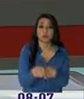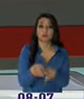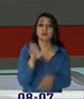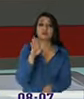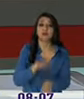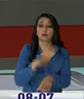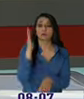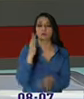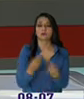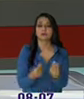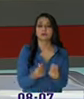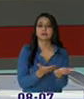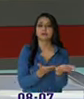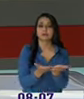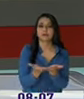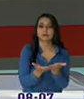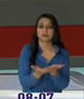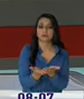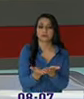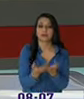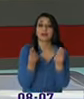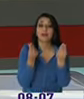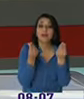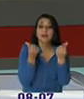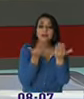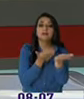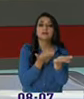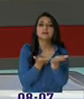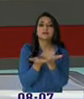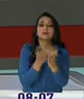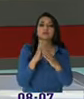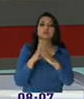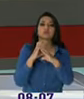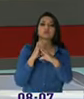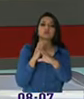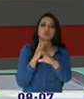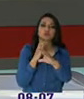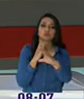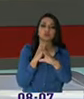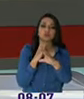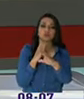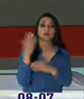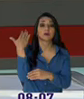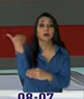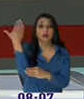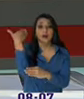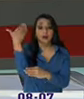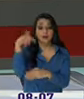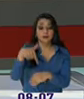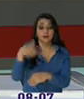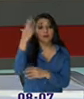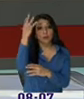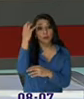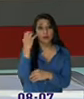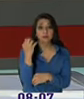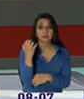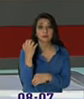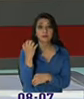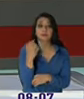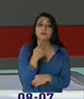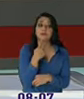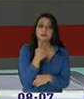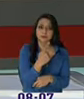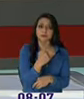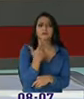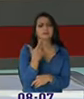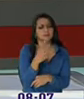la calidad del servicio. Esta vez es la calidad del servicio de transporte urbano por parte del alcalde de la ciudad, Mauricio Rodas, que señala que sí